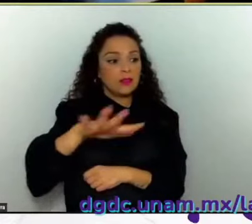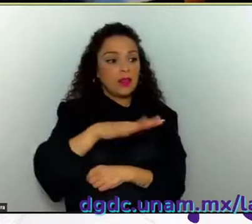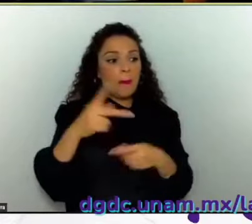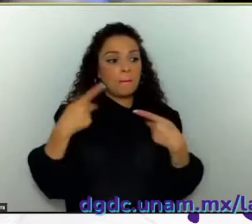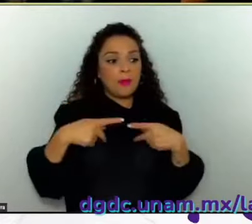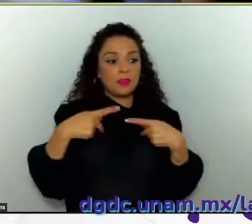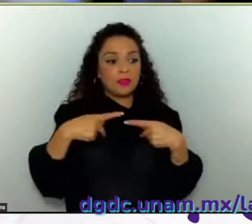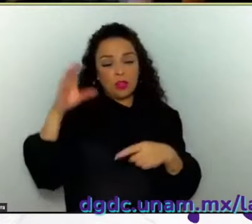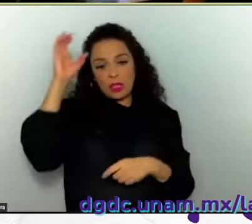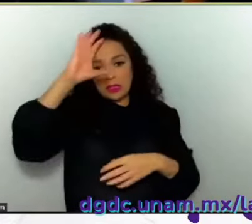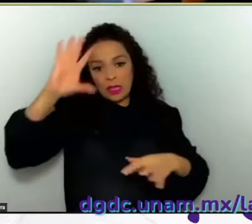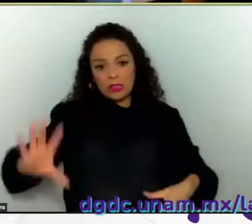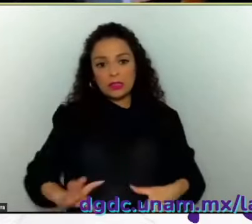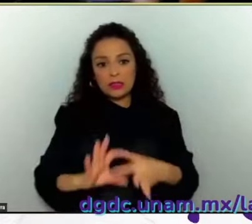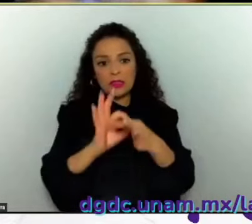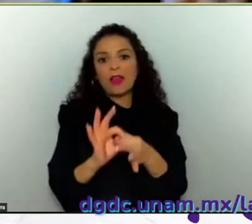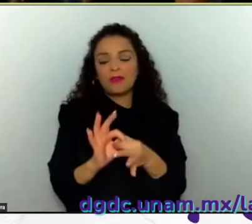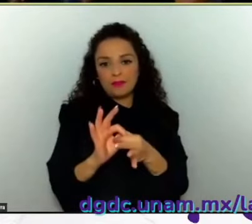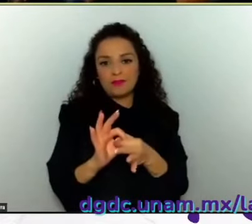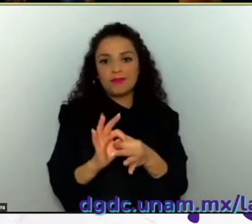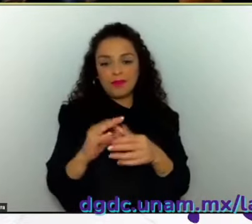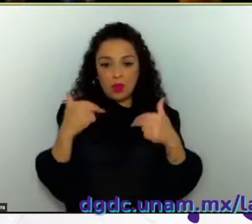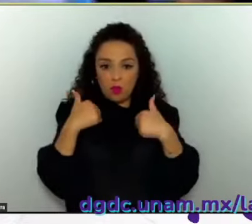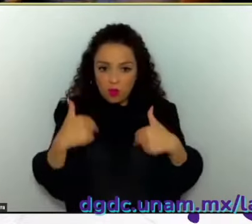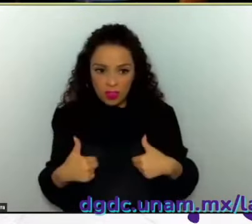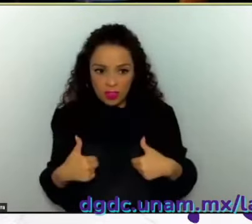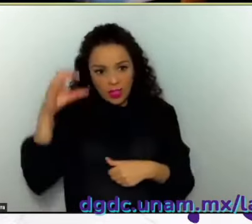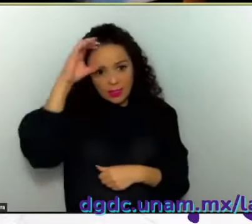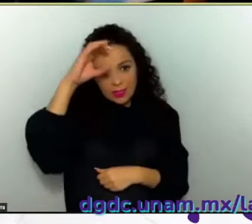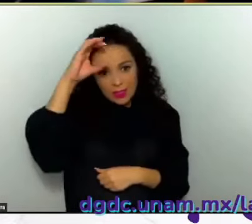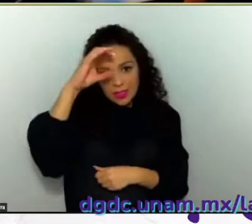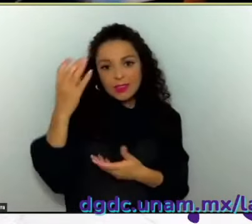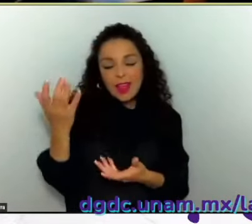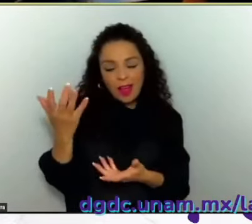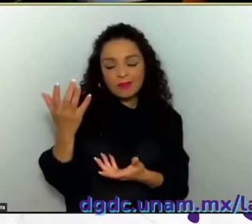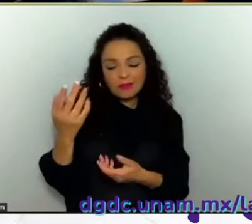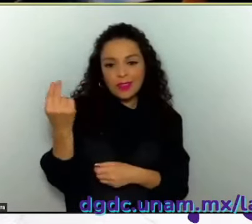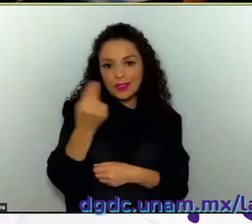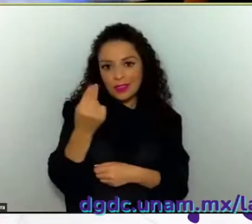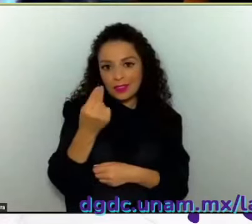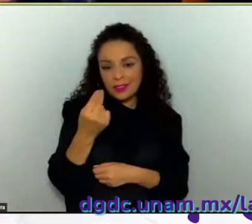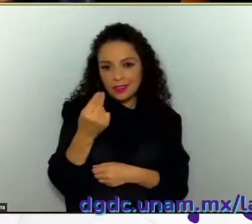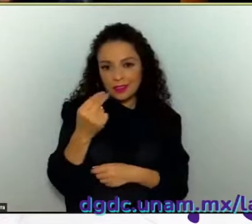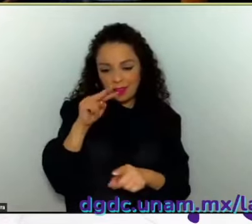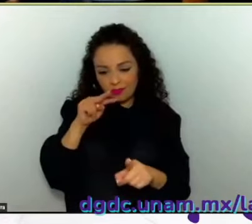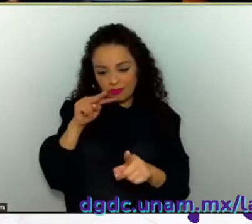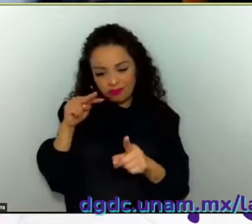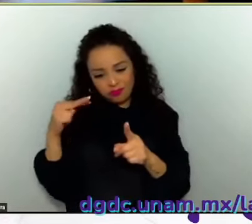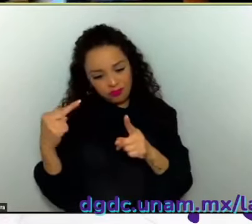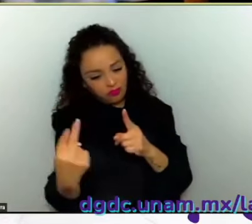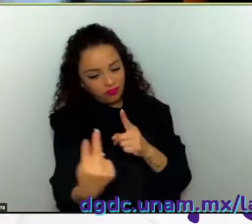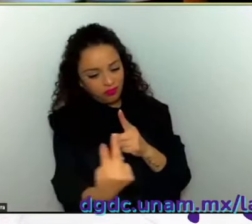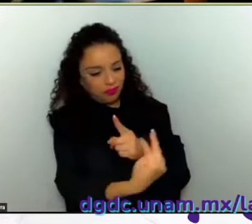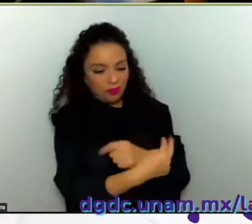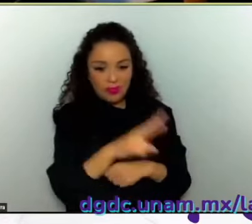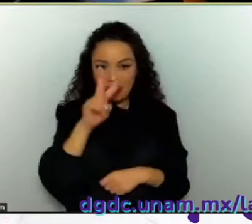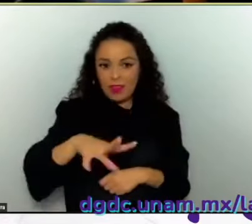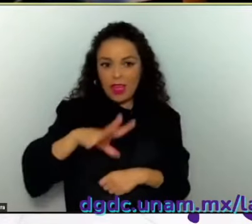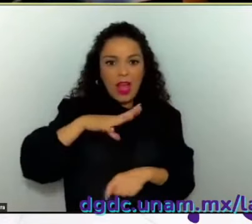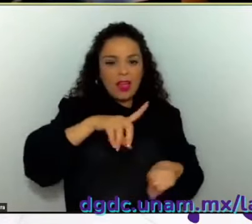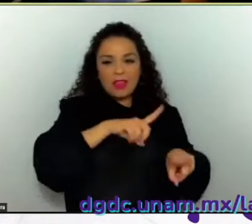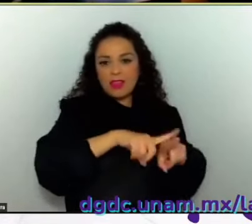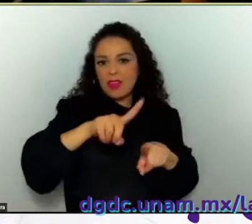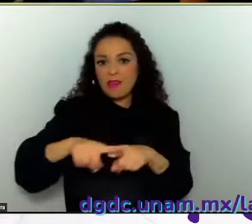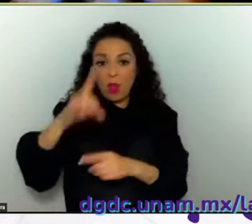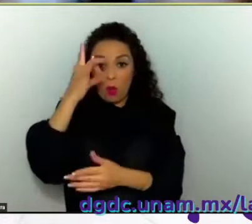que estamos haciendo de juntar las ciencias, las humanidades y esta perspectiva, pues que va más allá de la ciencia en sí, de